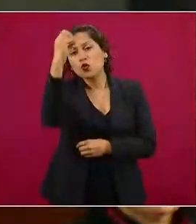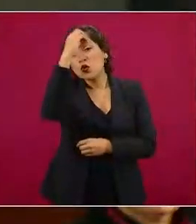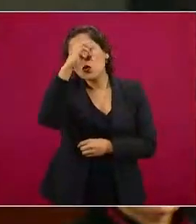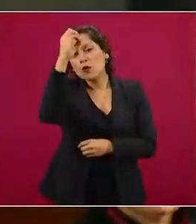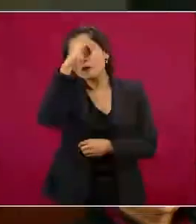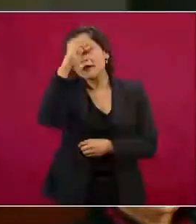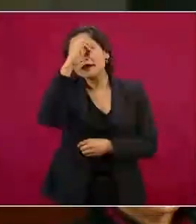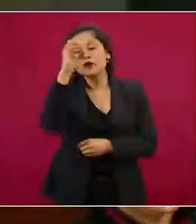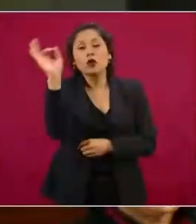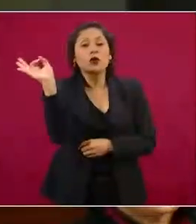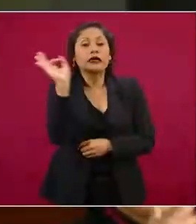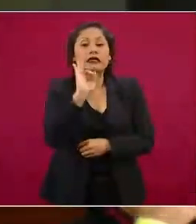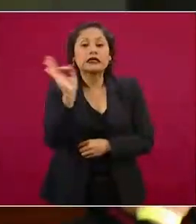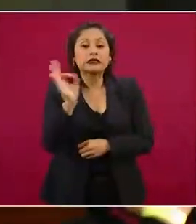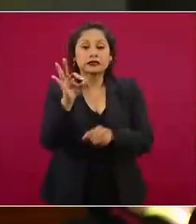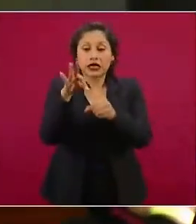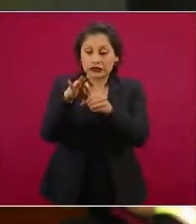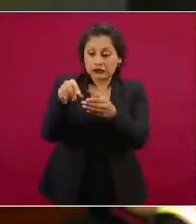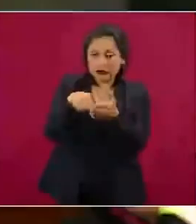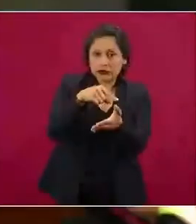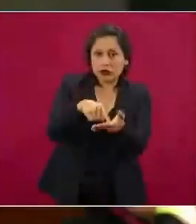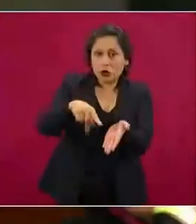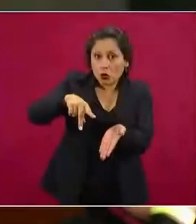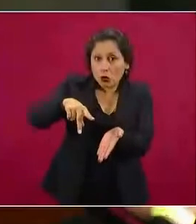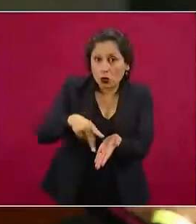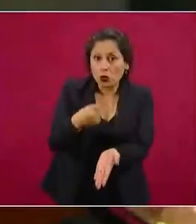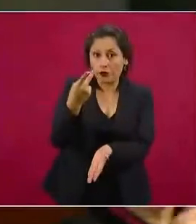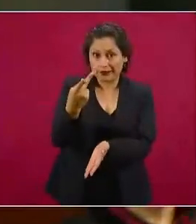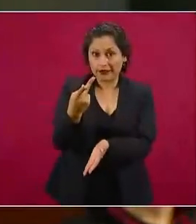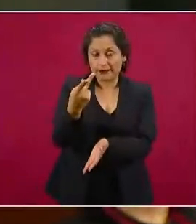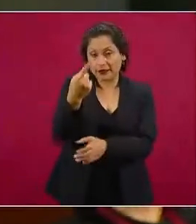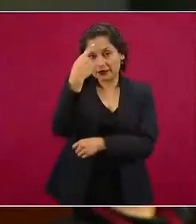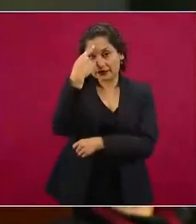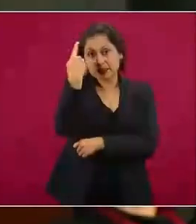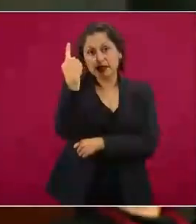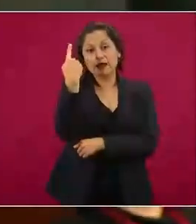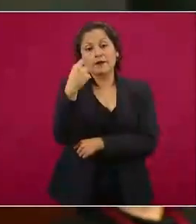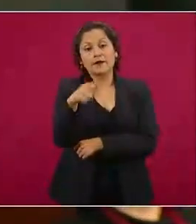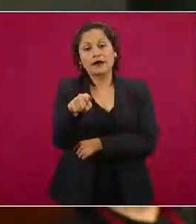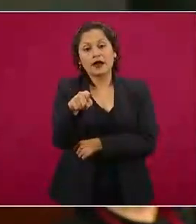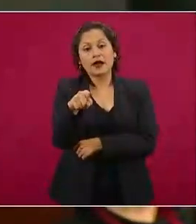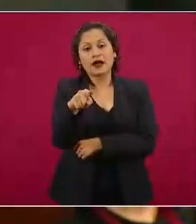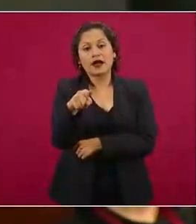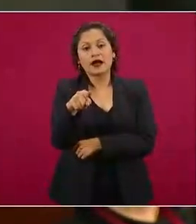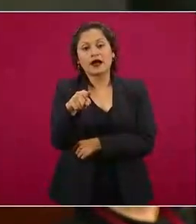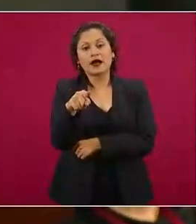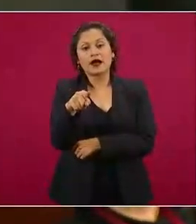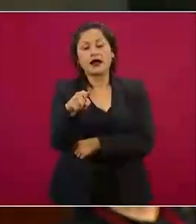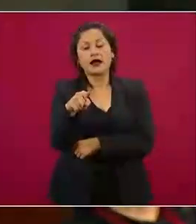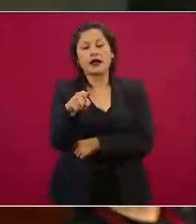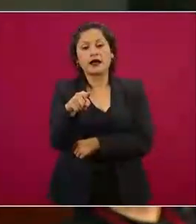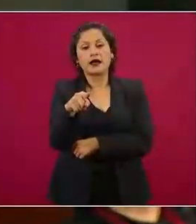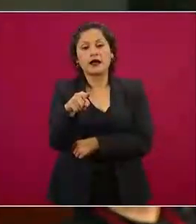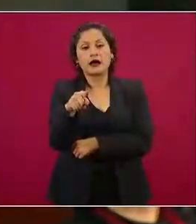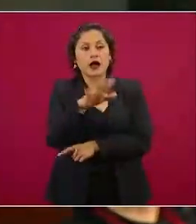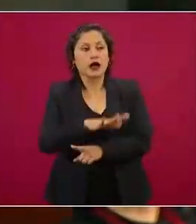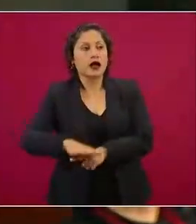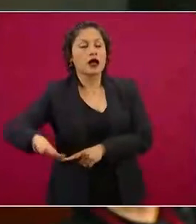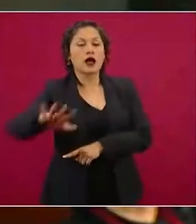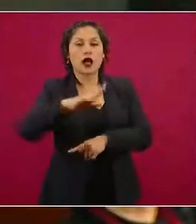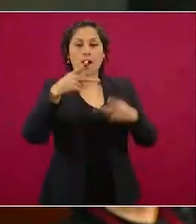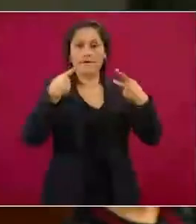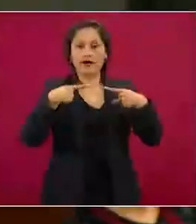vuelta electoral para poder ganar la legitimización del pueblo, como